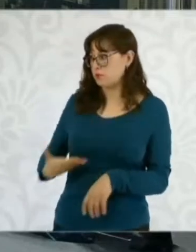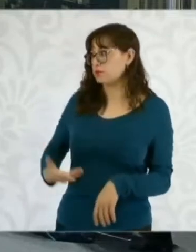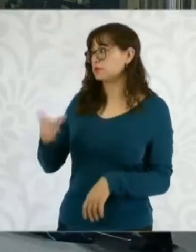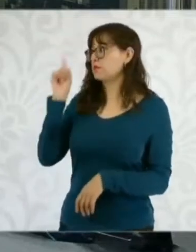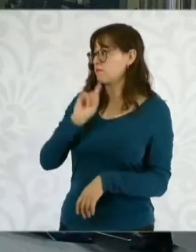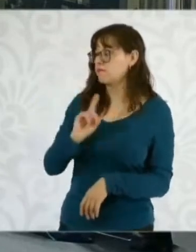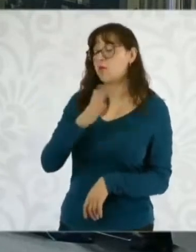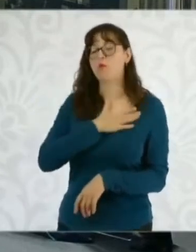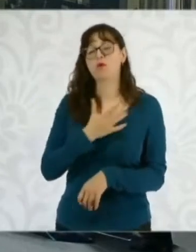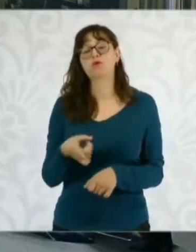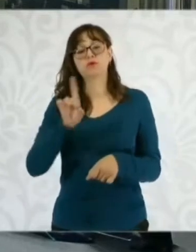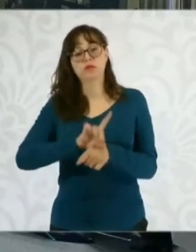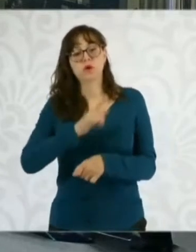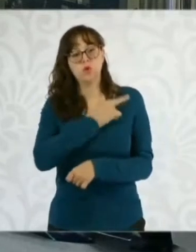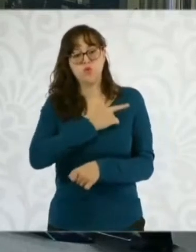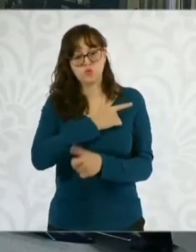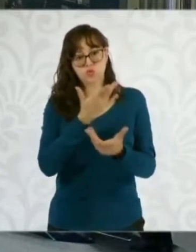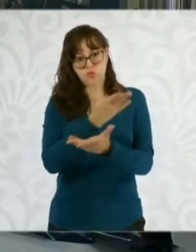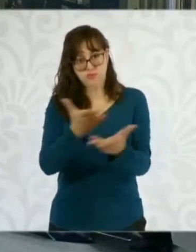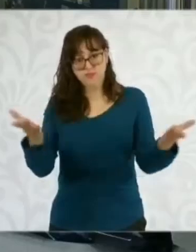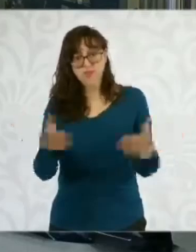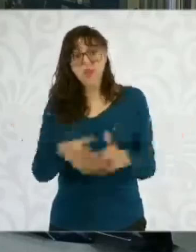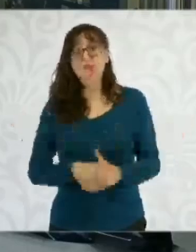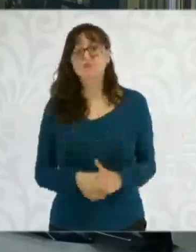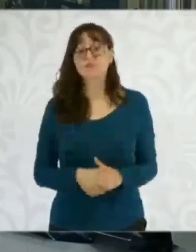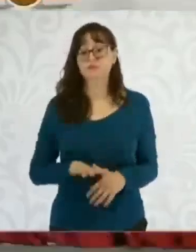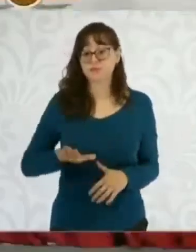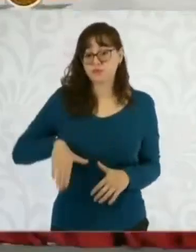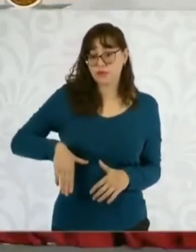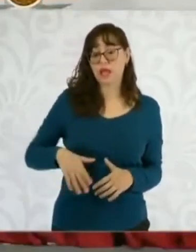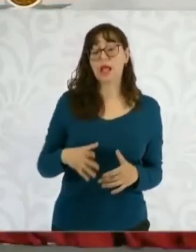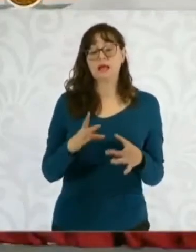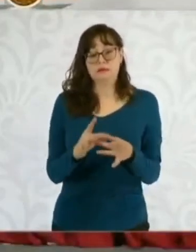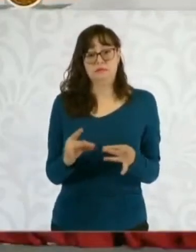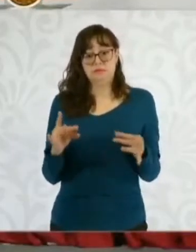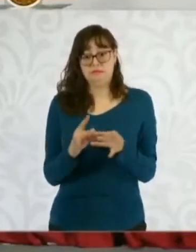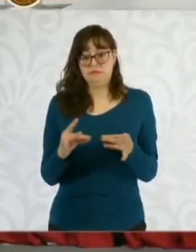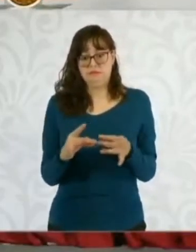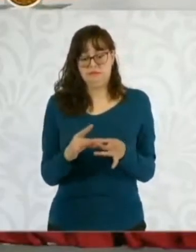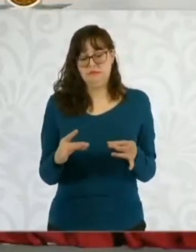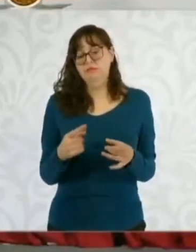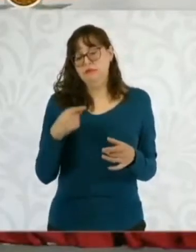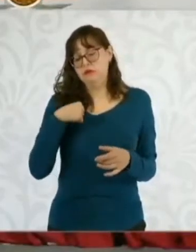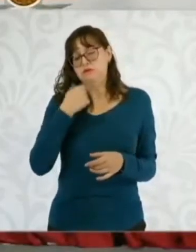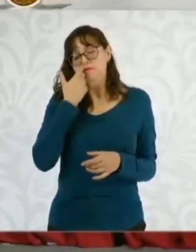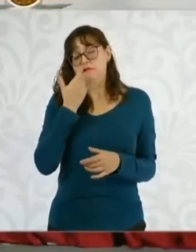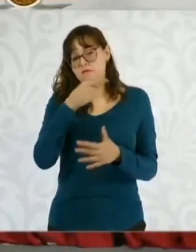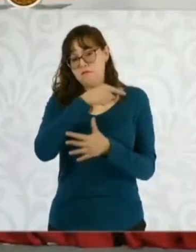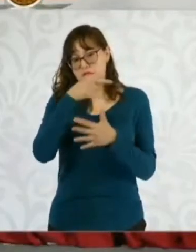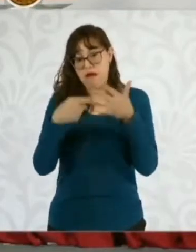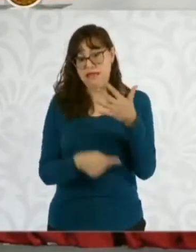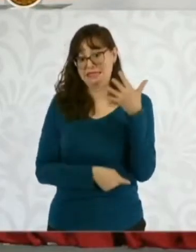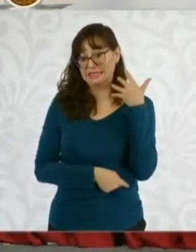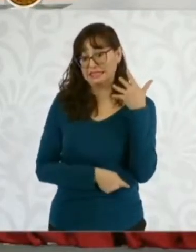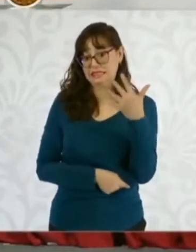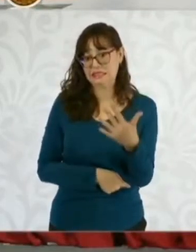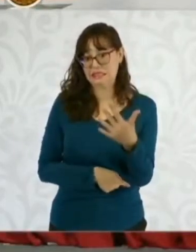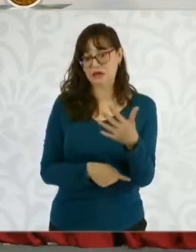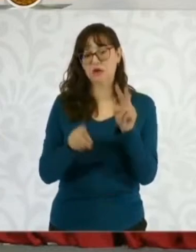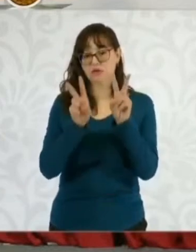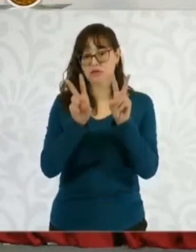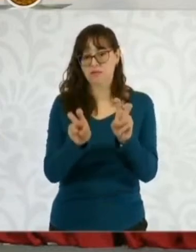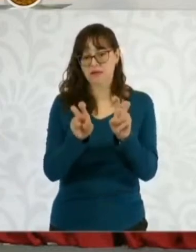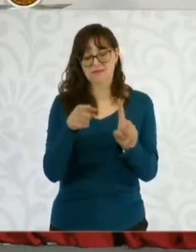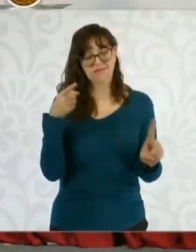un gusto estar aquí con ustedes. Como ya comentaba el doctor Krcenovich, queremos platicarles un poco más a detalle estos 5 puntos estratégicos